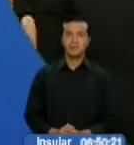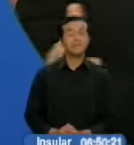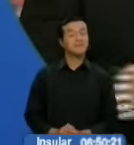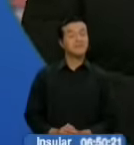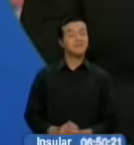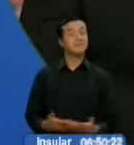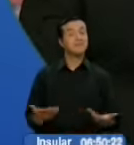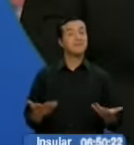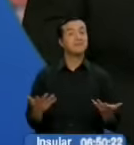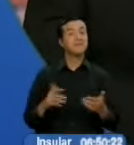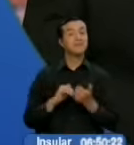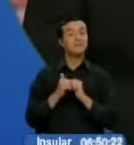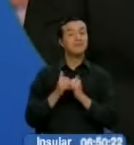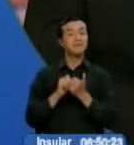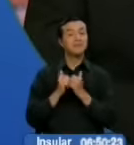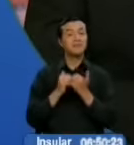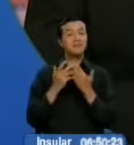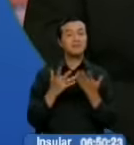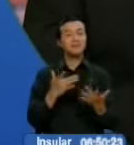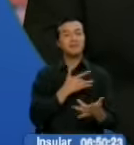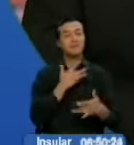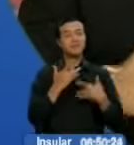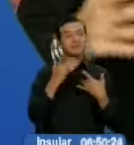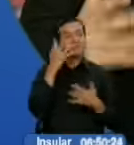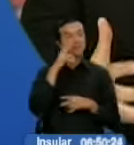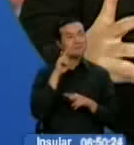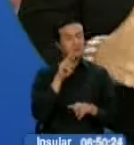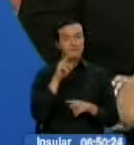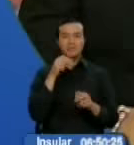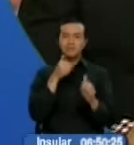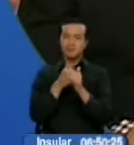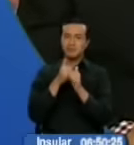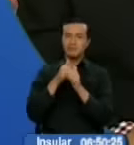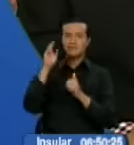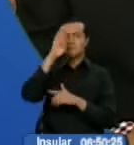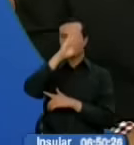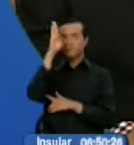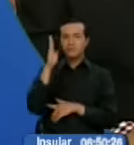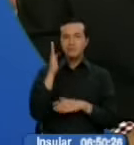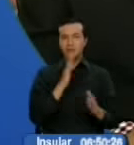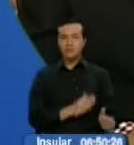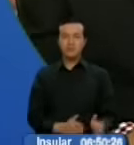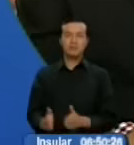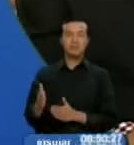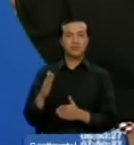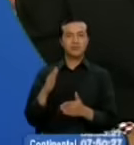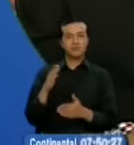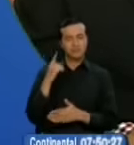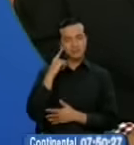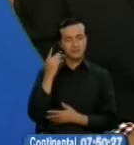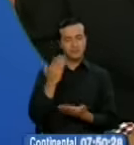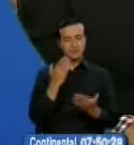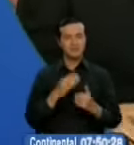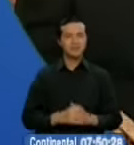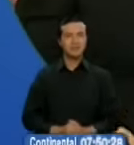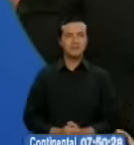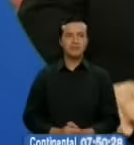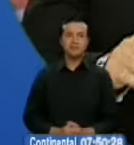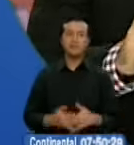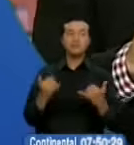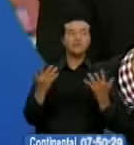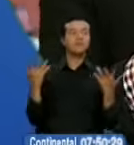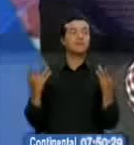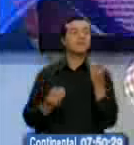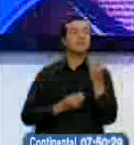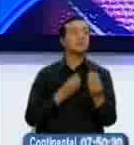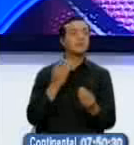Bien, de inmediato los deportes con ese emotivo video. Ya se vienen las Olimpiadas, señores. Diego Valencia con más detalles. Adelante, compañero. Hoy